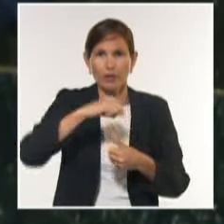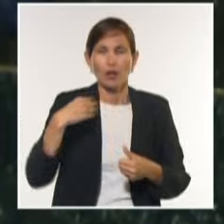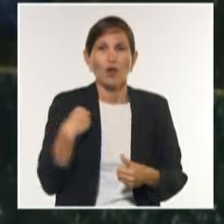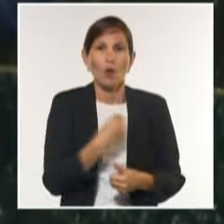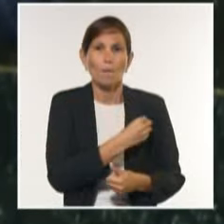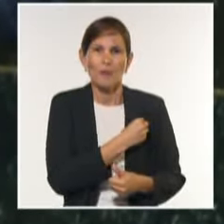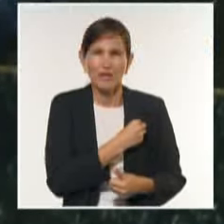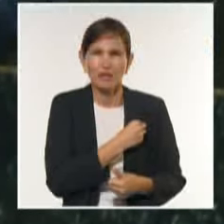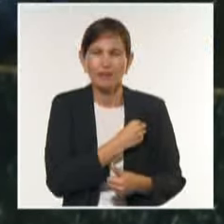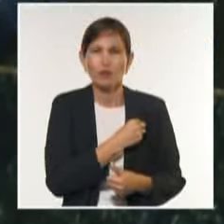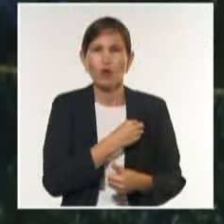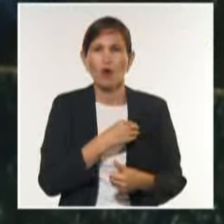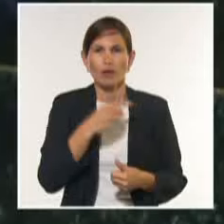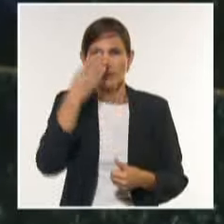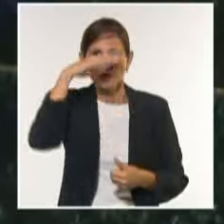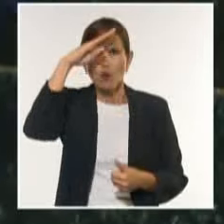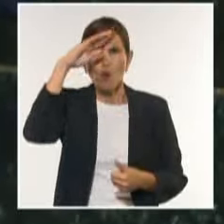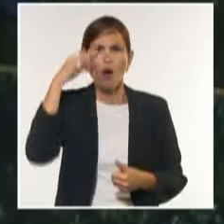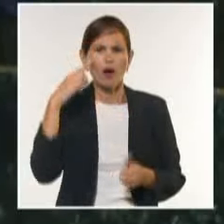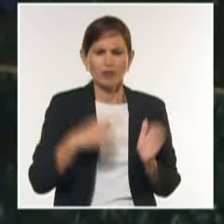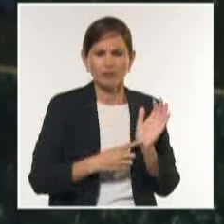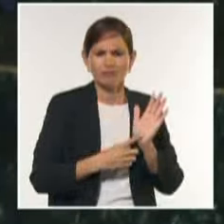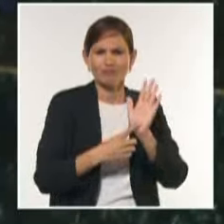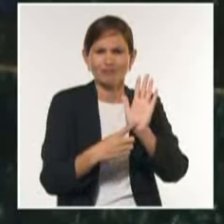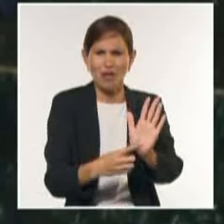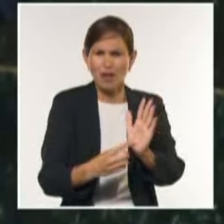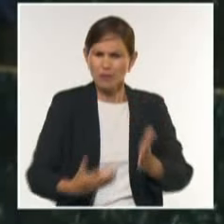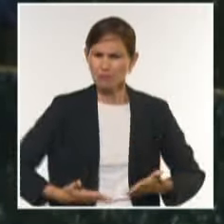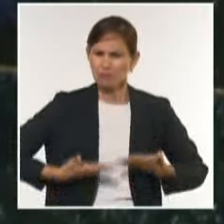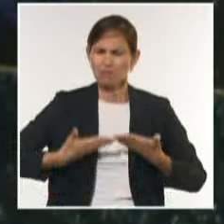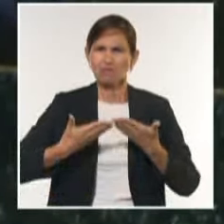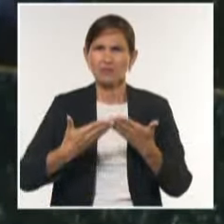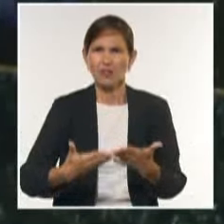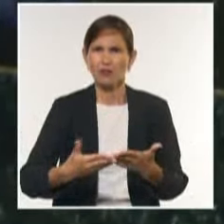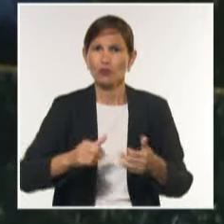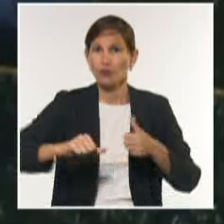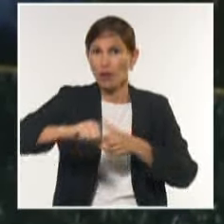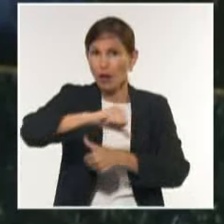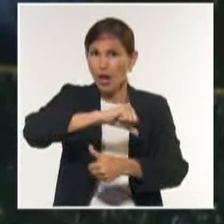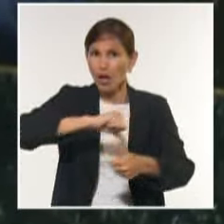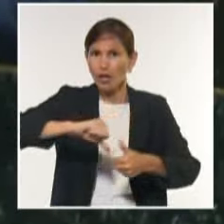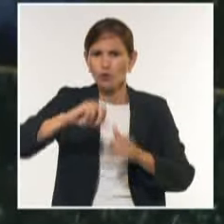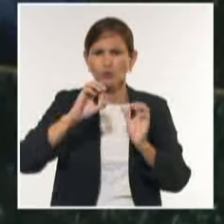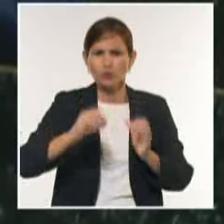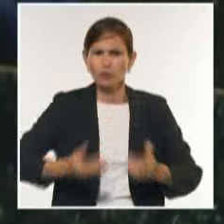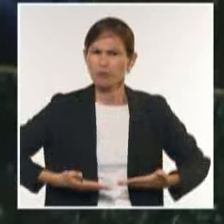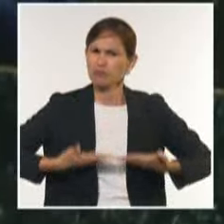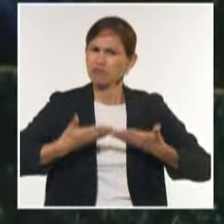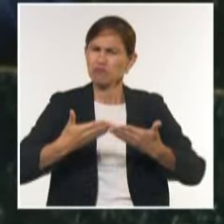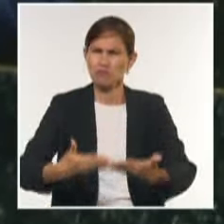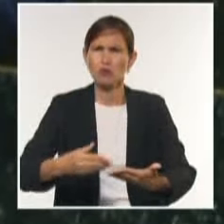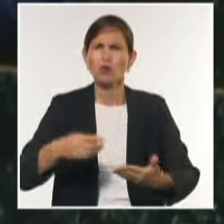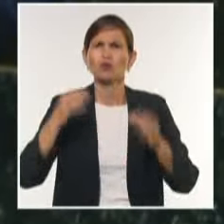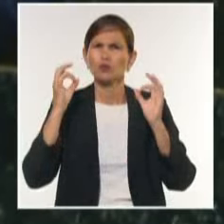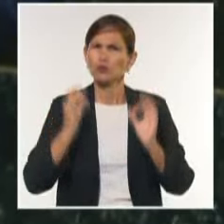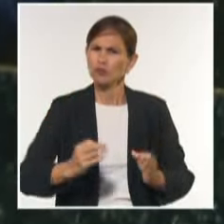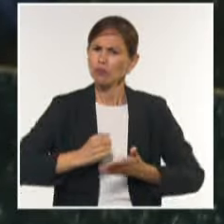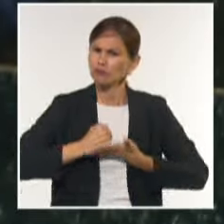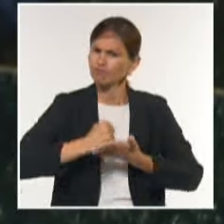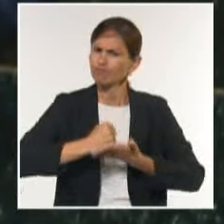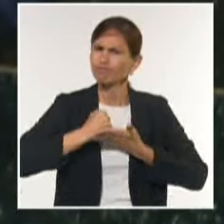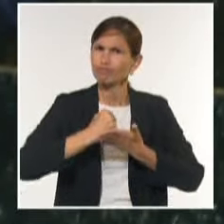generosos de la región. Nuestra asociación continua con Cuba siempre estará